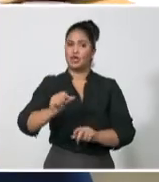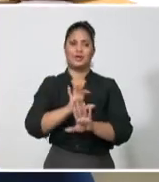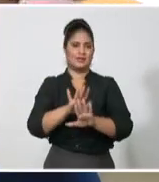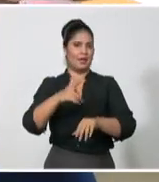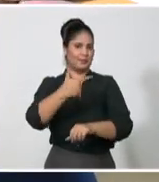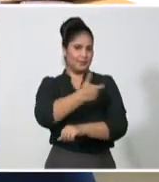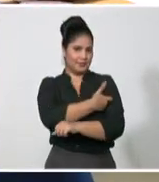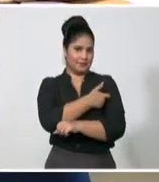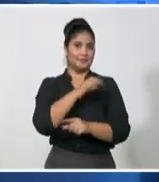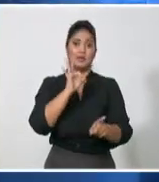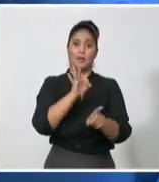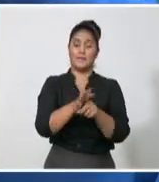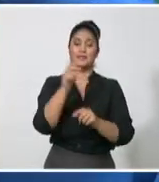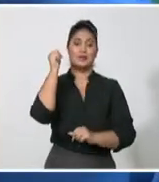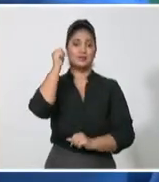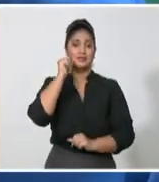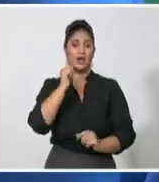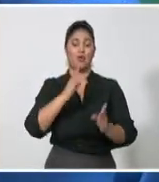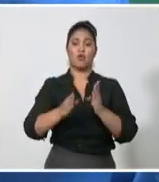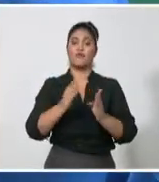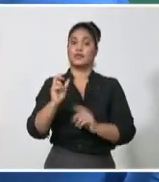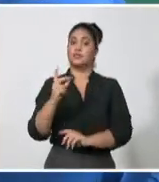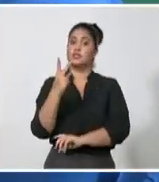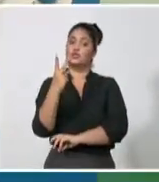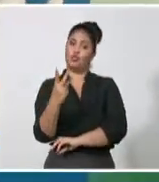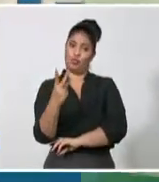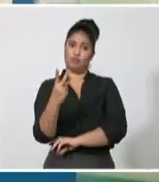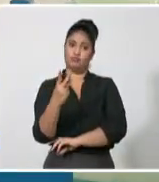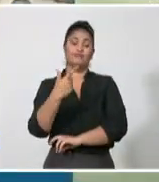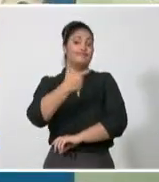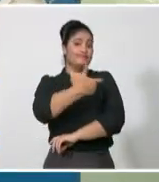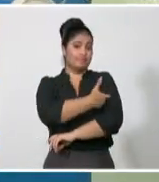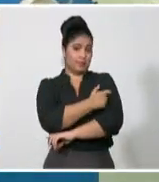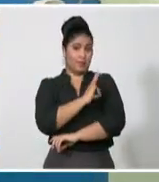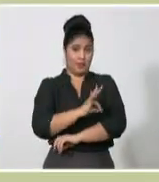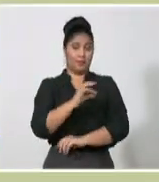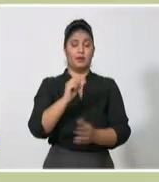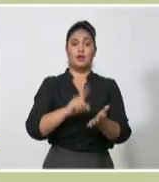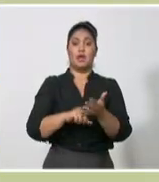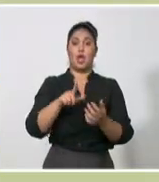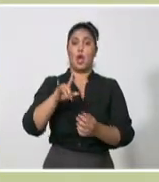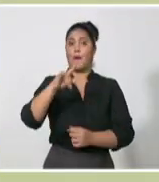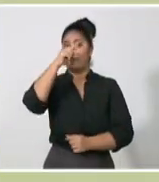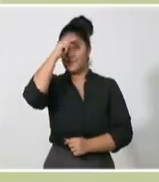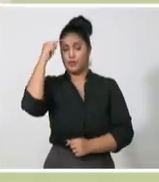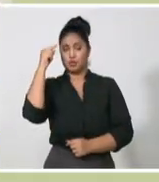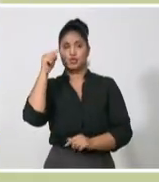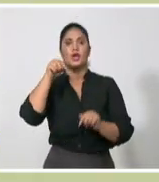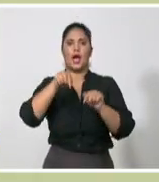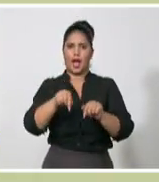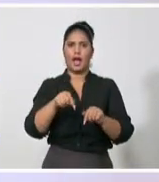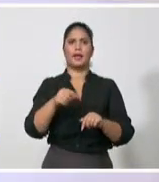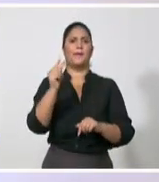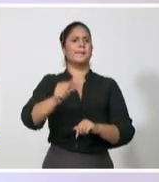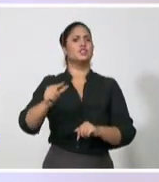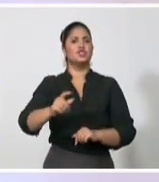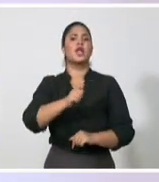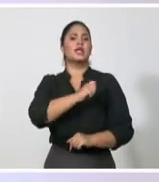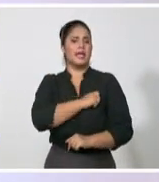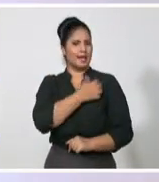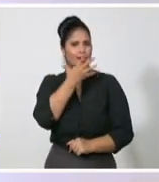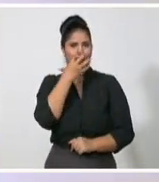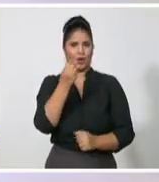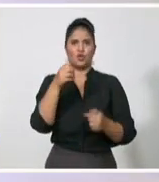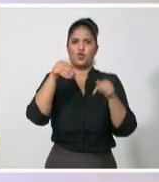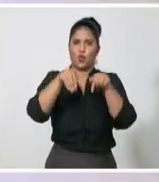Este sábado, de la fase 2 de ensayos clínicos del candidato vacunal Soberana Plus, crece aún más la expectativa de quienes